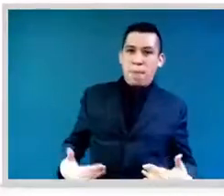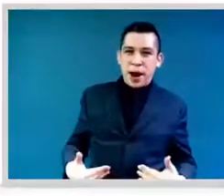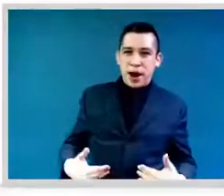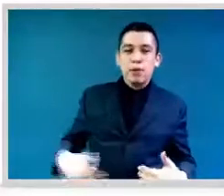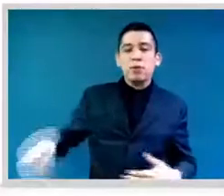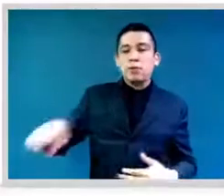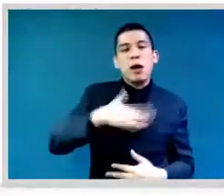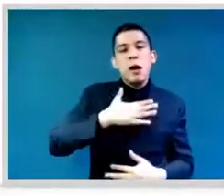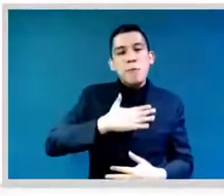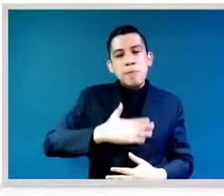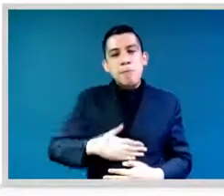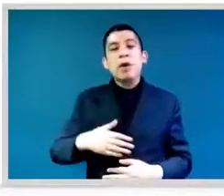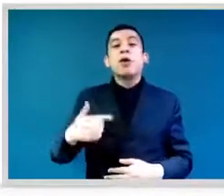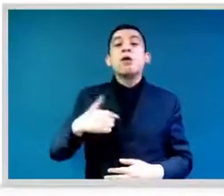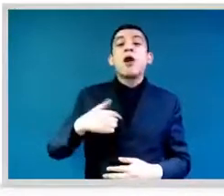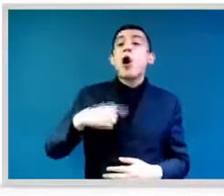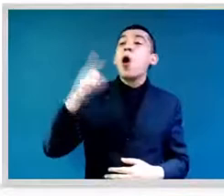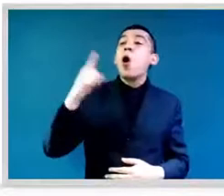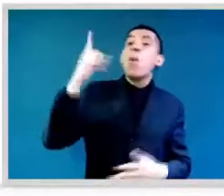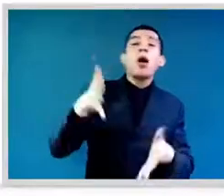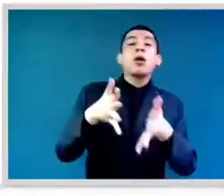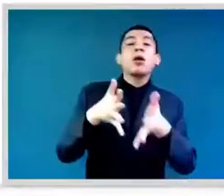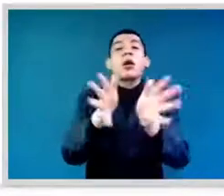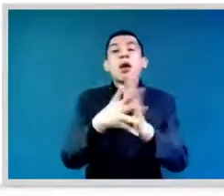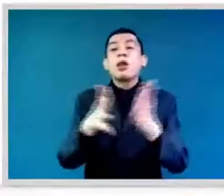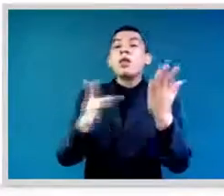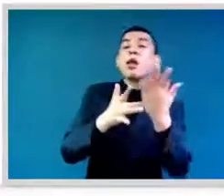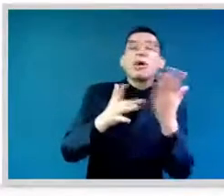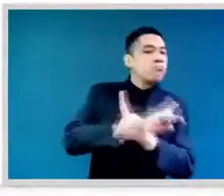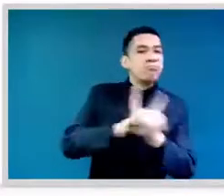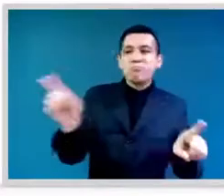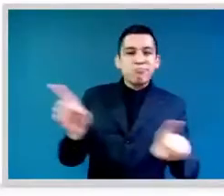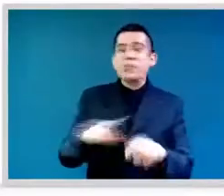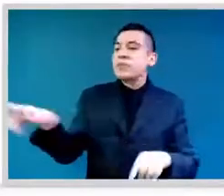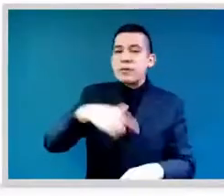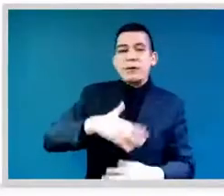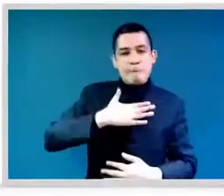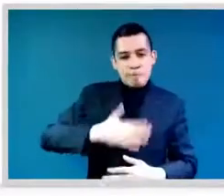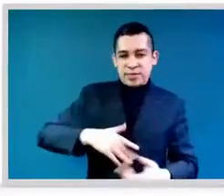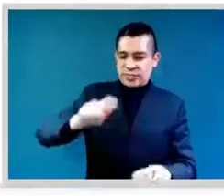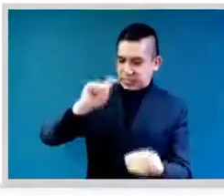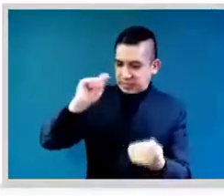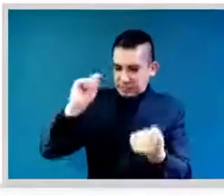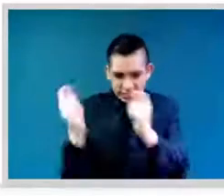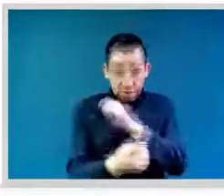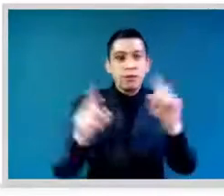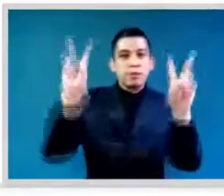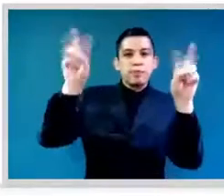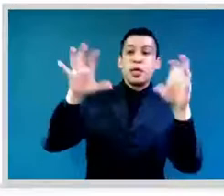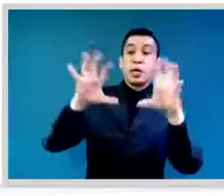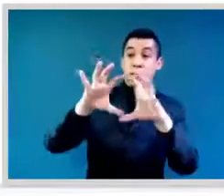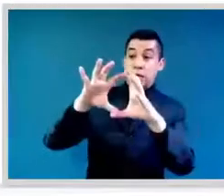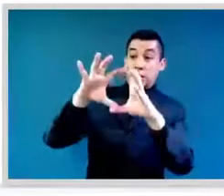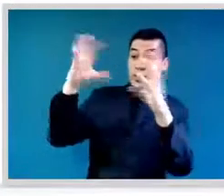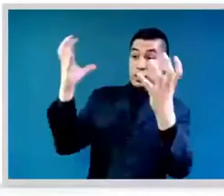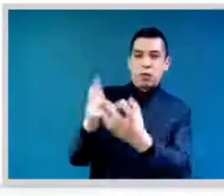teóricas sino ir muy rápido a ver cómo desde los foros internacionales, desde la propia ONU Mujeres, Naciones